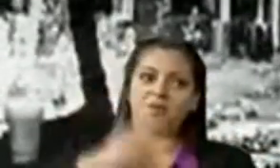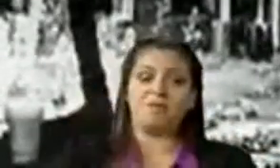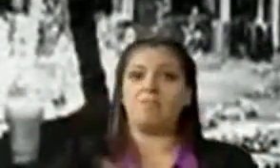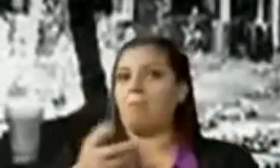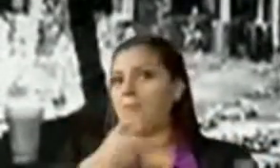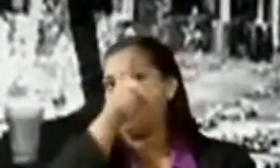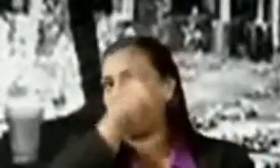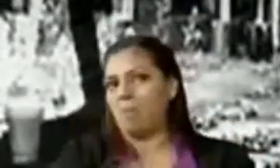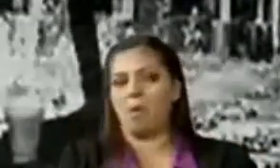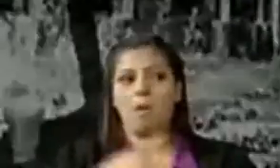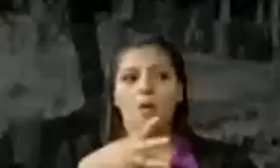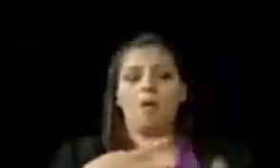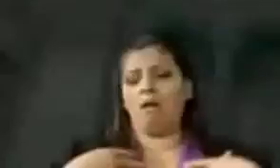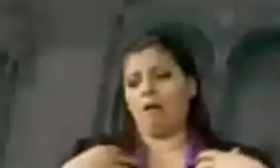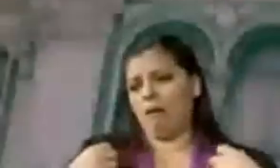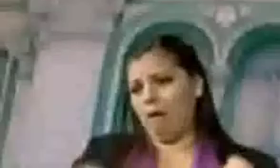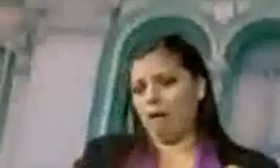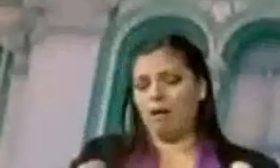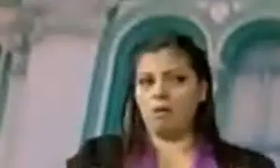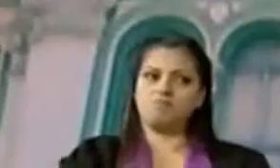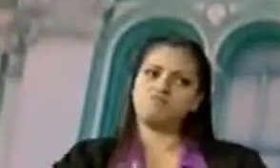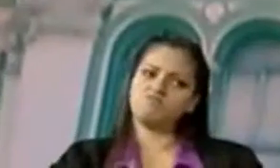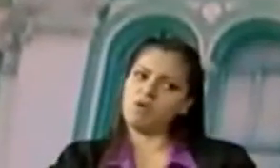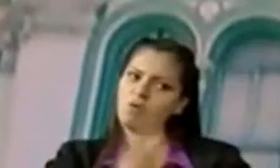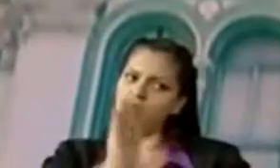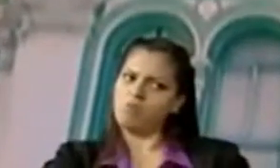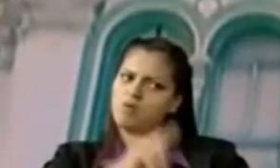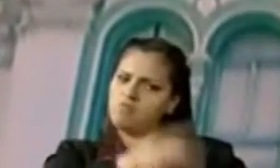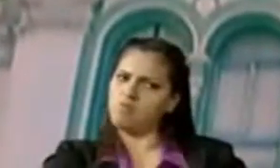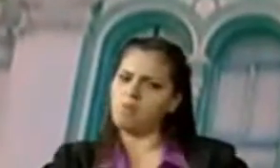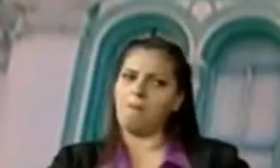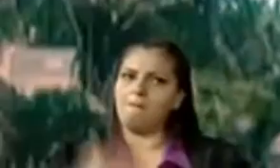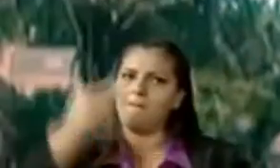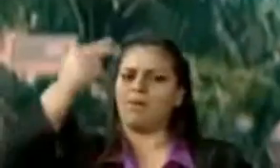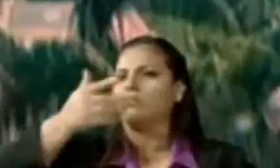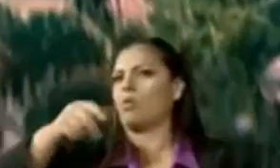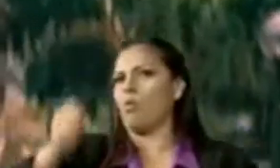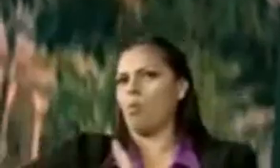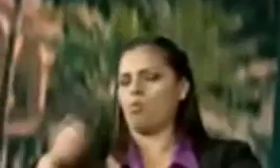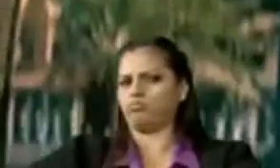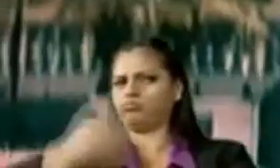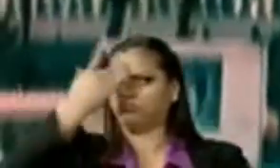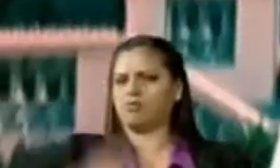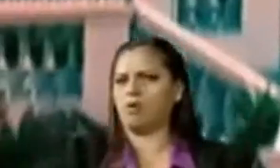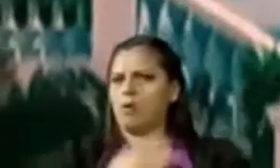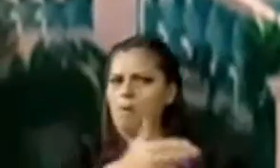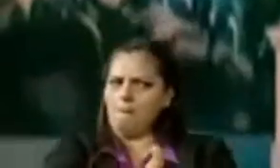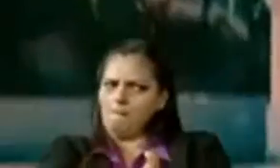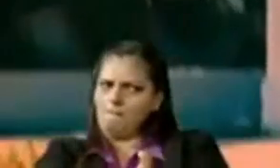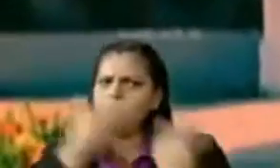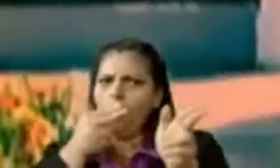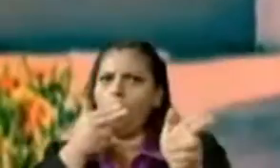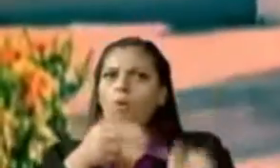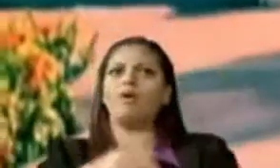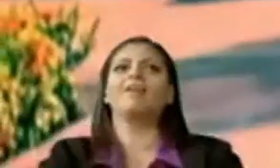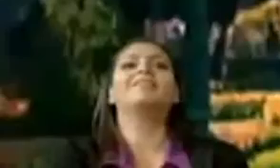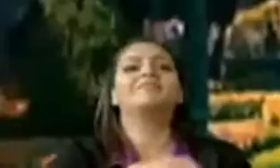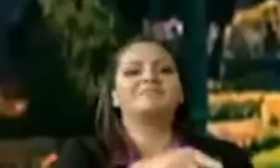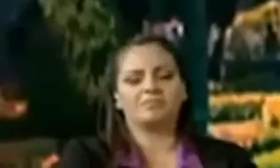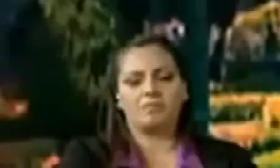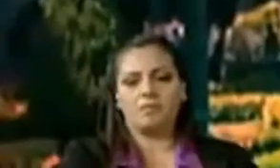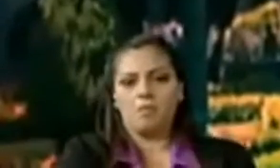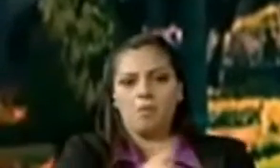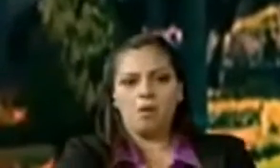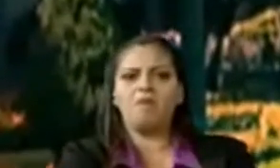allá. El hospital Luis Bernaza es el segundo punto, en donde su estructura se asemeja a la de un